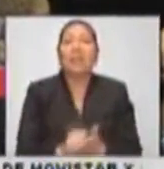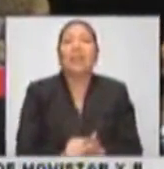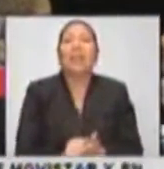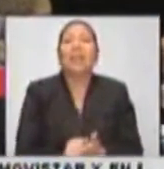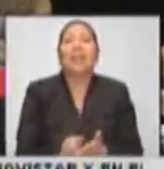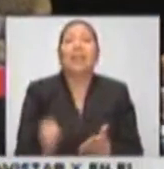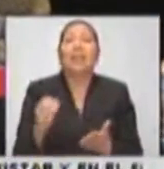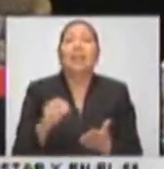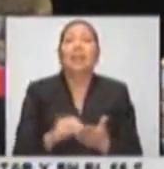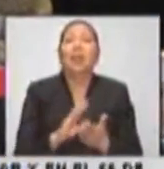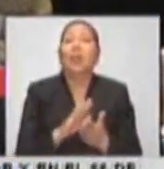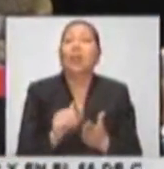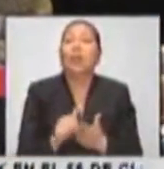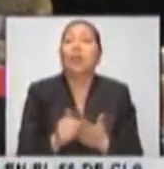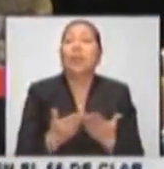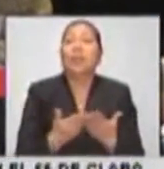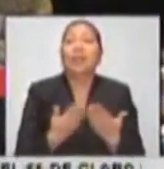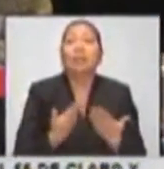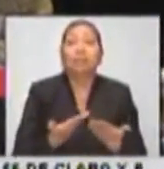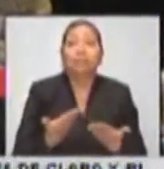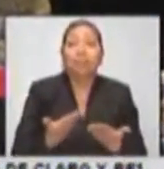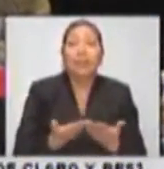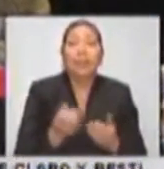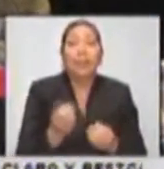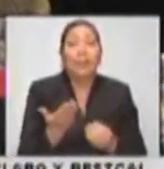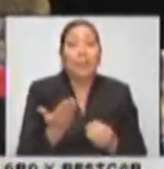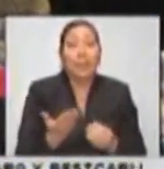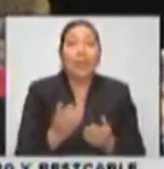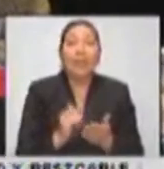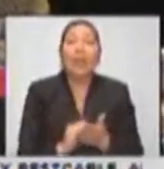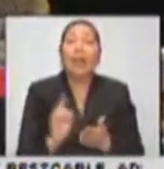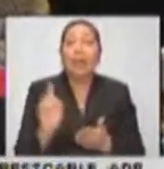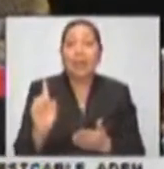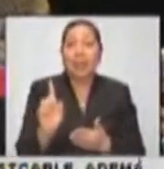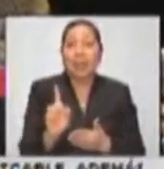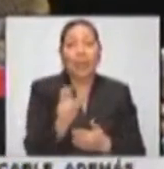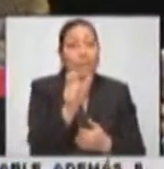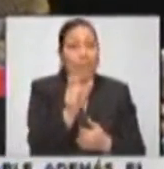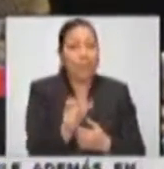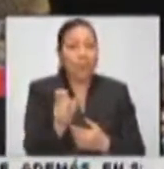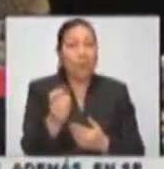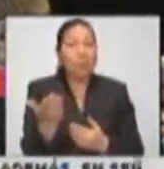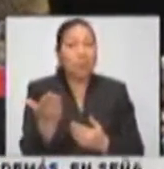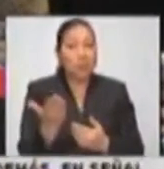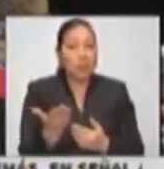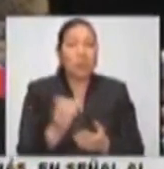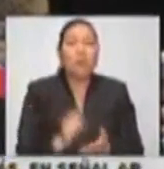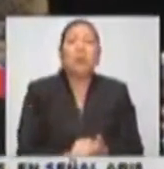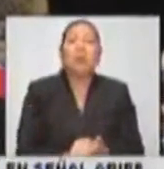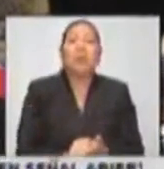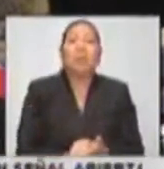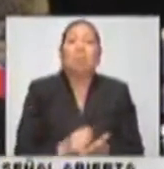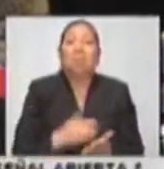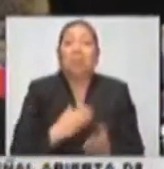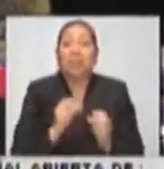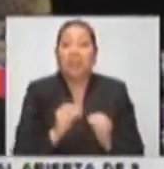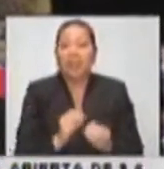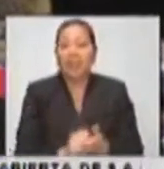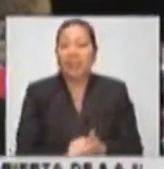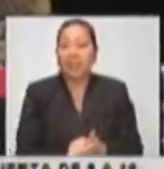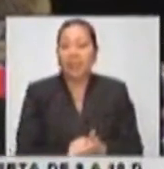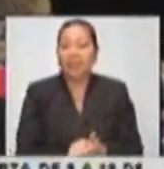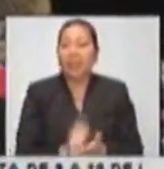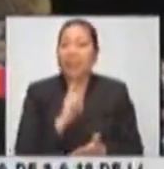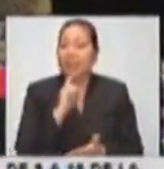estudios multinivel, todos esos estudios están disponibles, lo que le pediríamos es cada persona que encuentren que puedan pedirle que estudie, por favor pídanle que estudie.